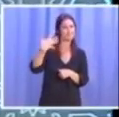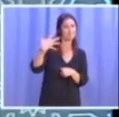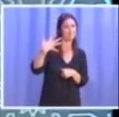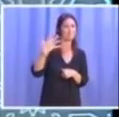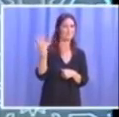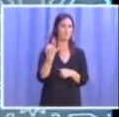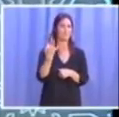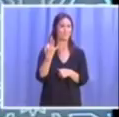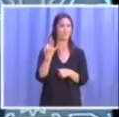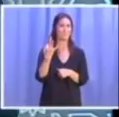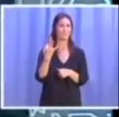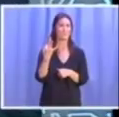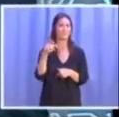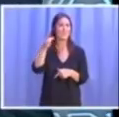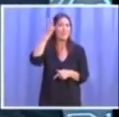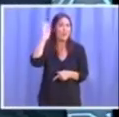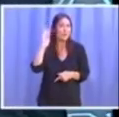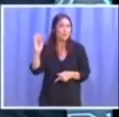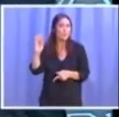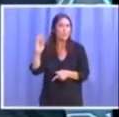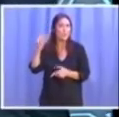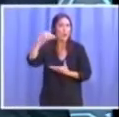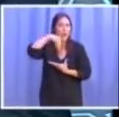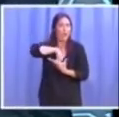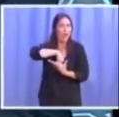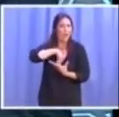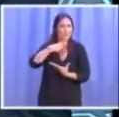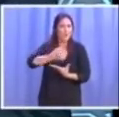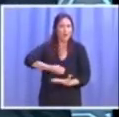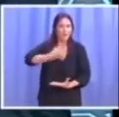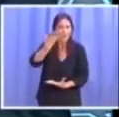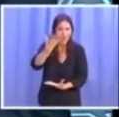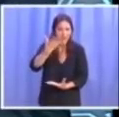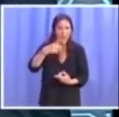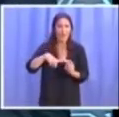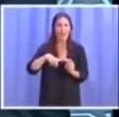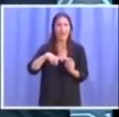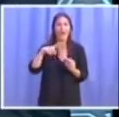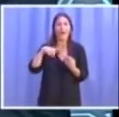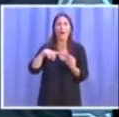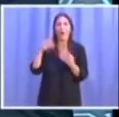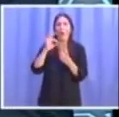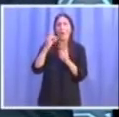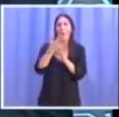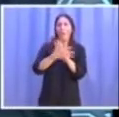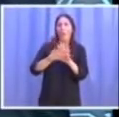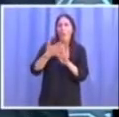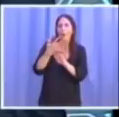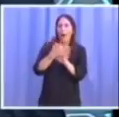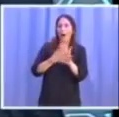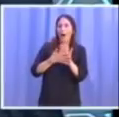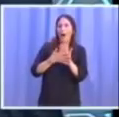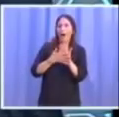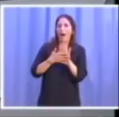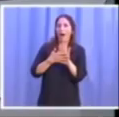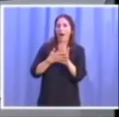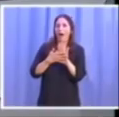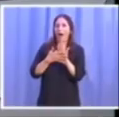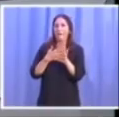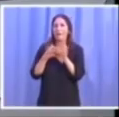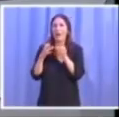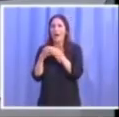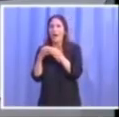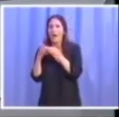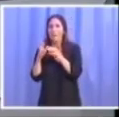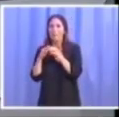idea que se les ha quedado en el tintero. Quizá hablarle a los suyos para